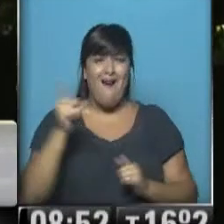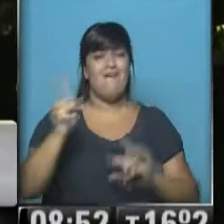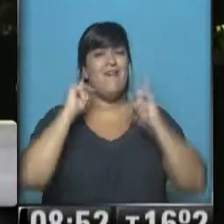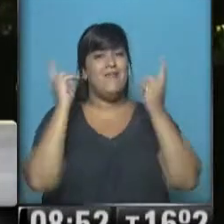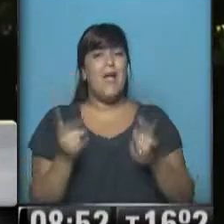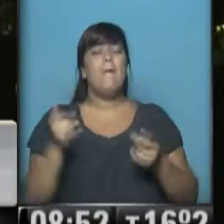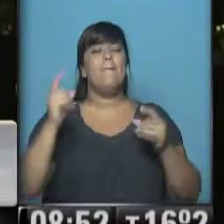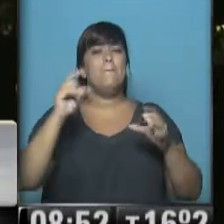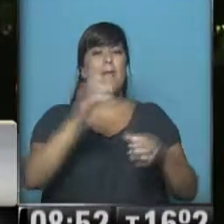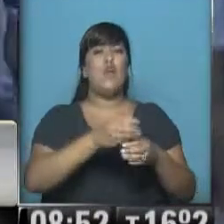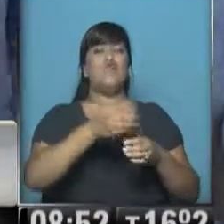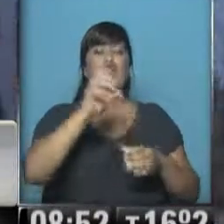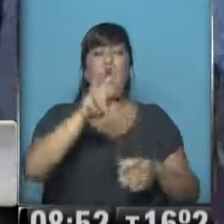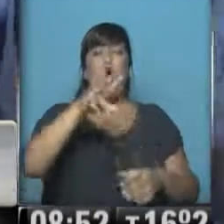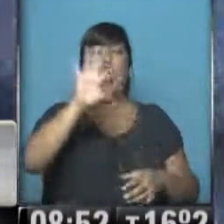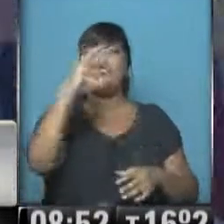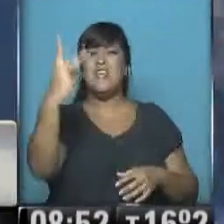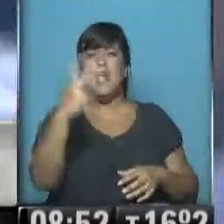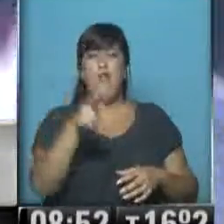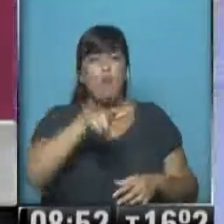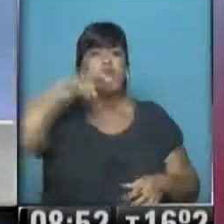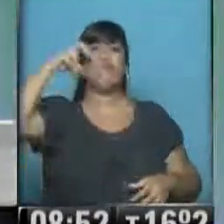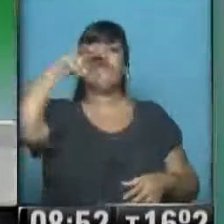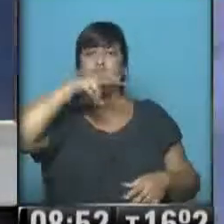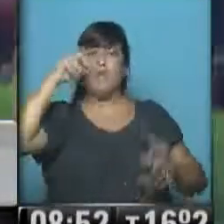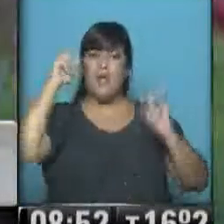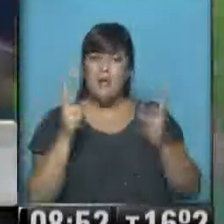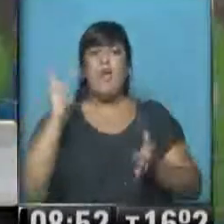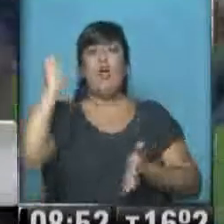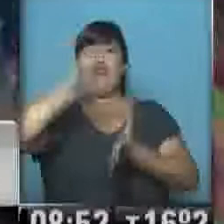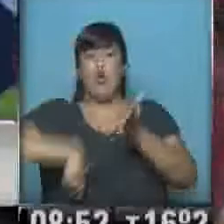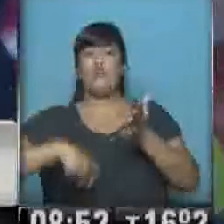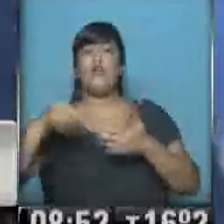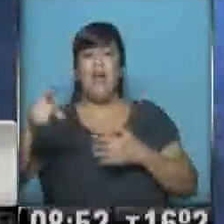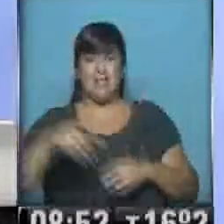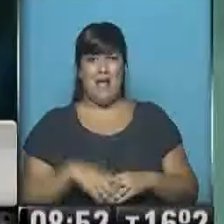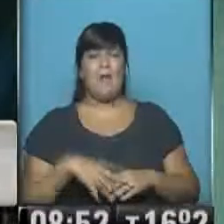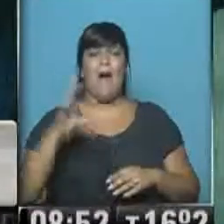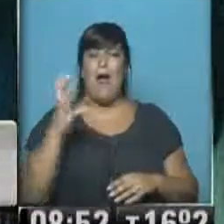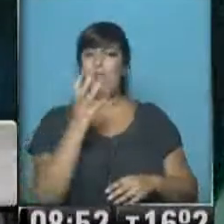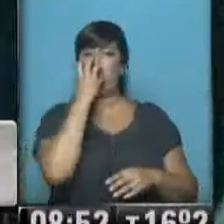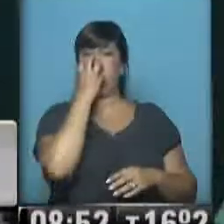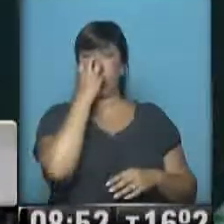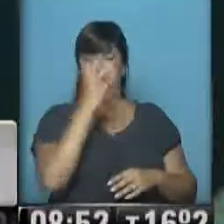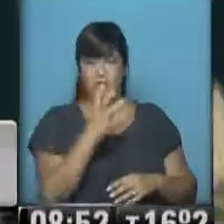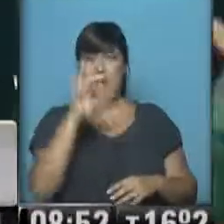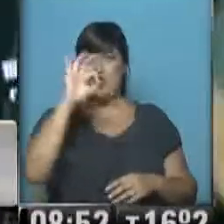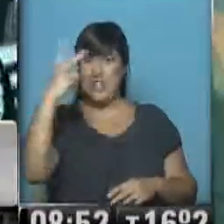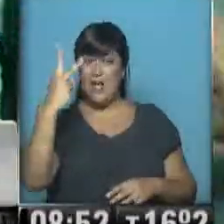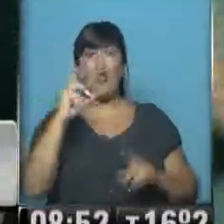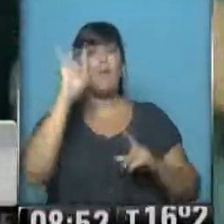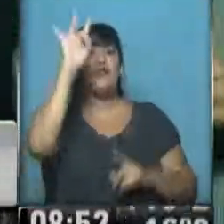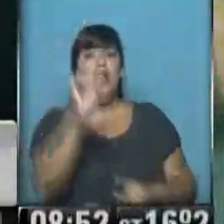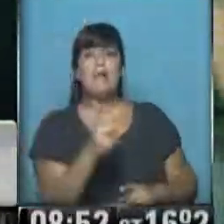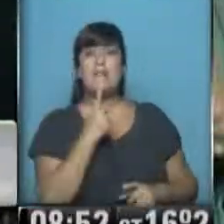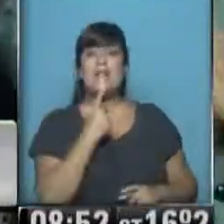de oxígeno en el vestuario por si algunos jugadores los requieren. Se han contratado los servicios de tubo de oxígeno. Bien. Pero no solamente River